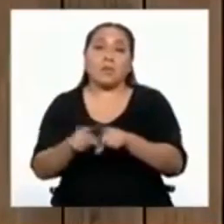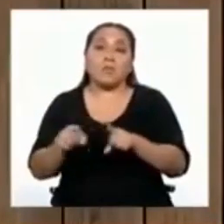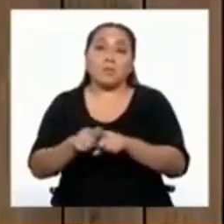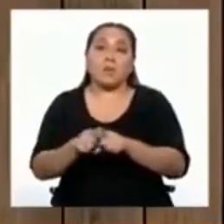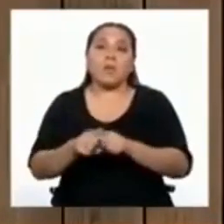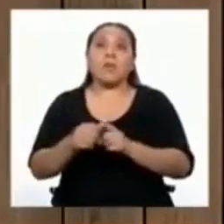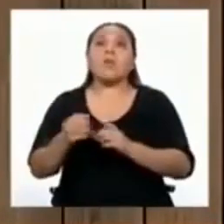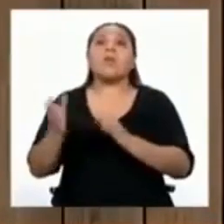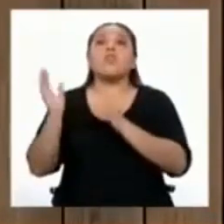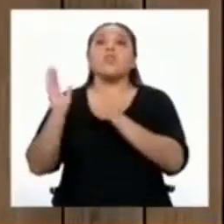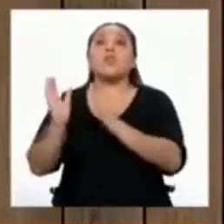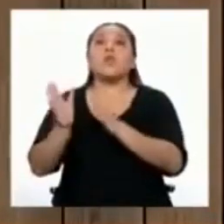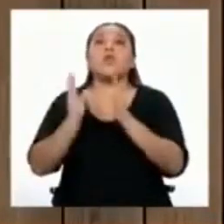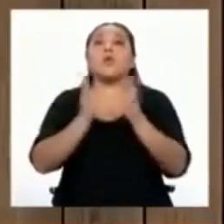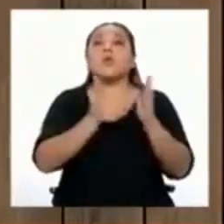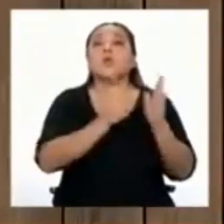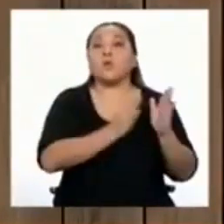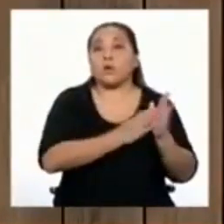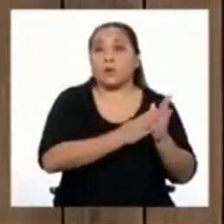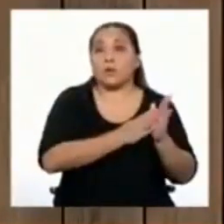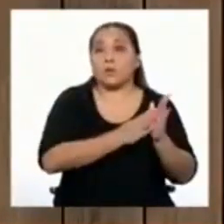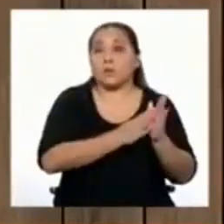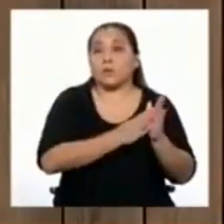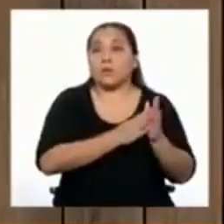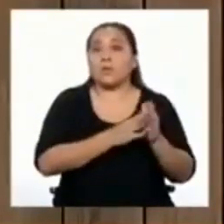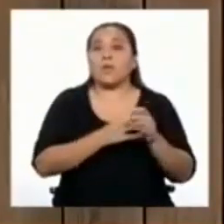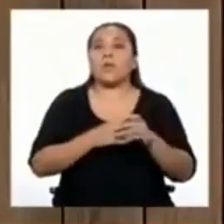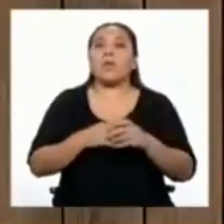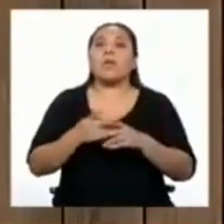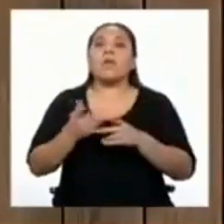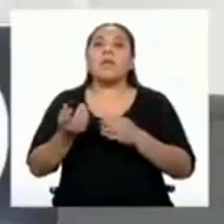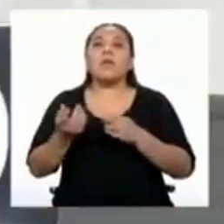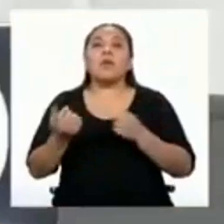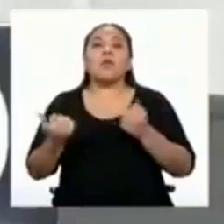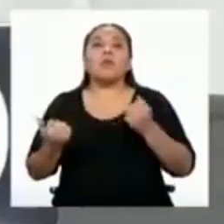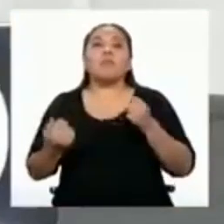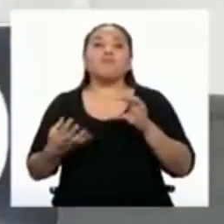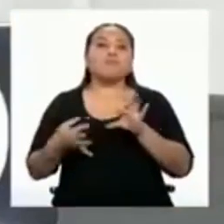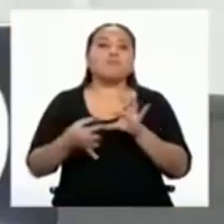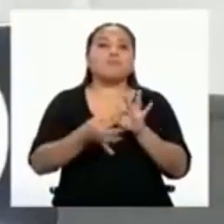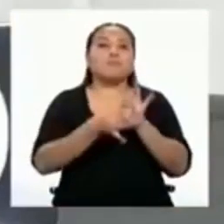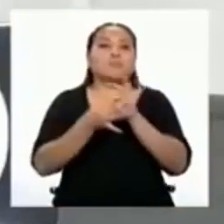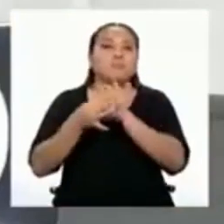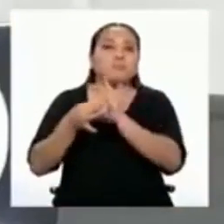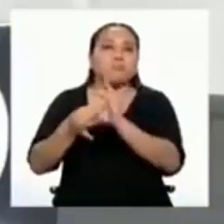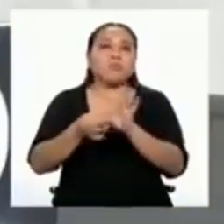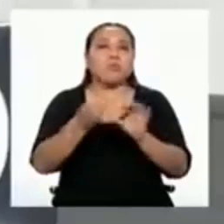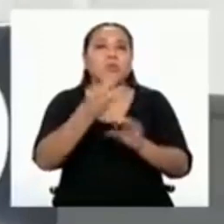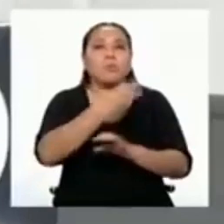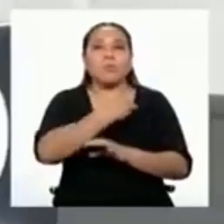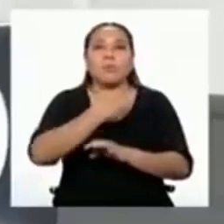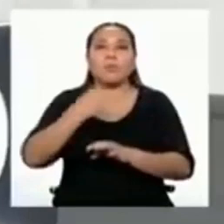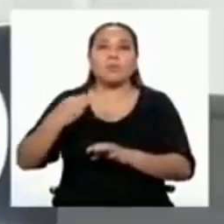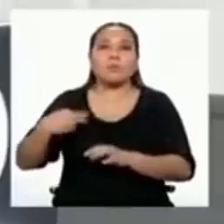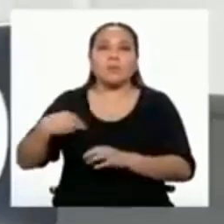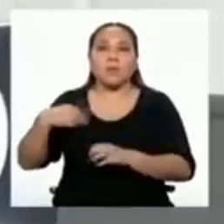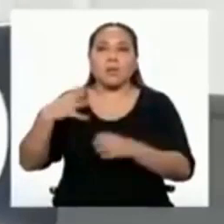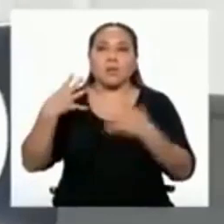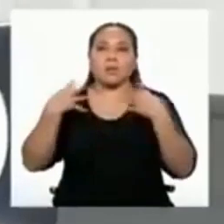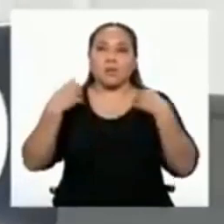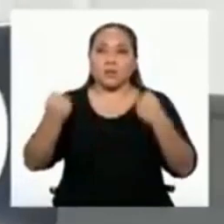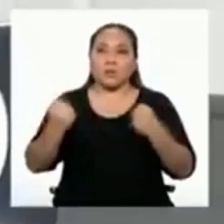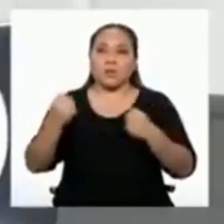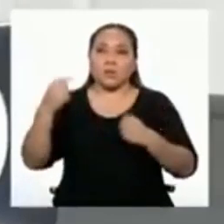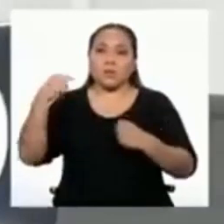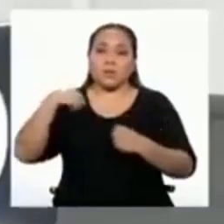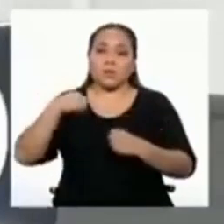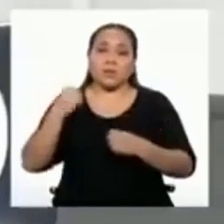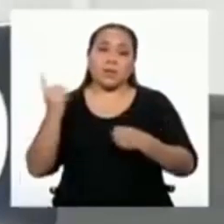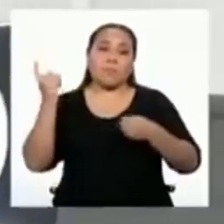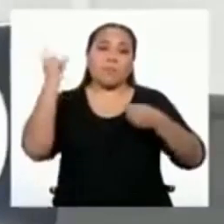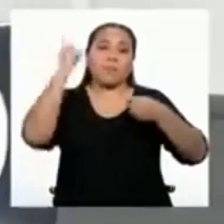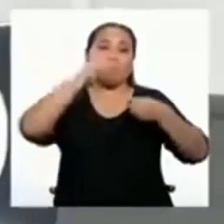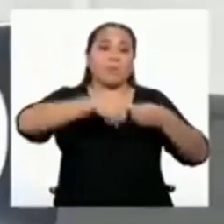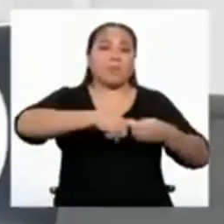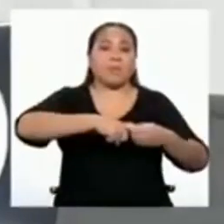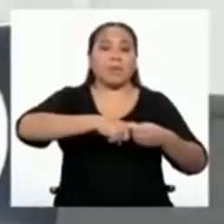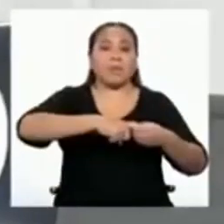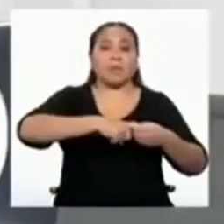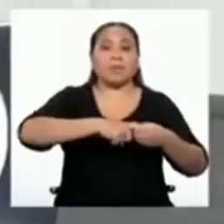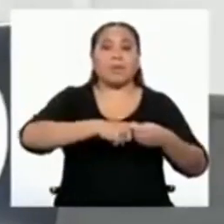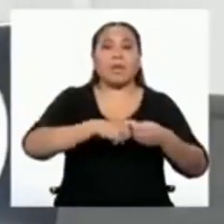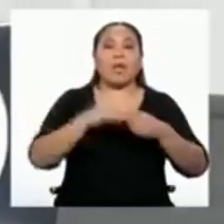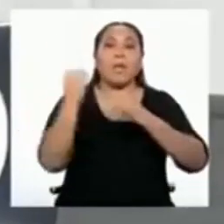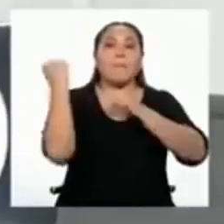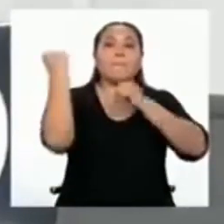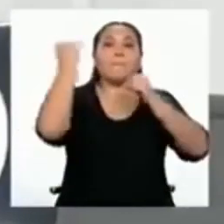lo realizan bajo la rectoría del Ministerio de Salud. Y el Ministerio de Salud pertenece al Poder Ejecutivo y el